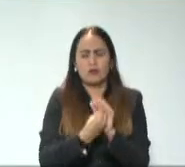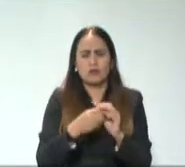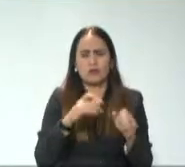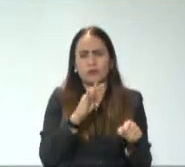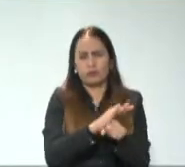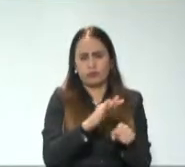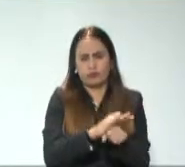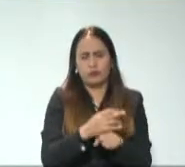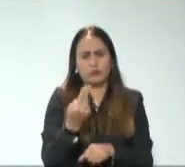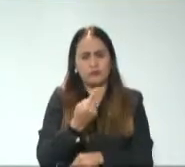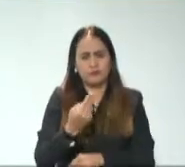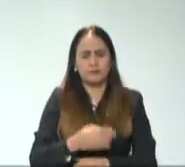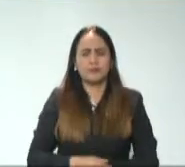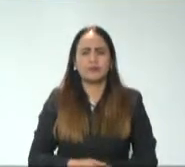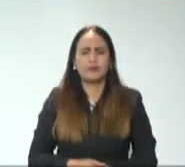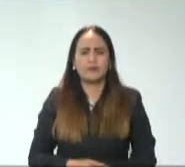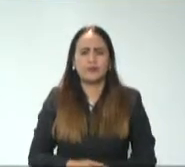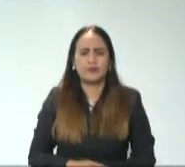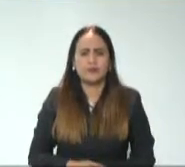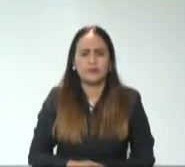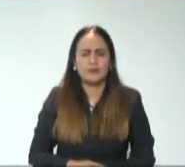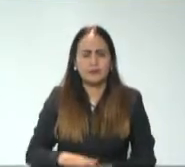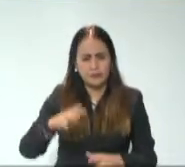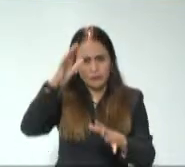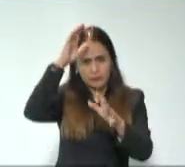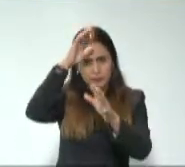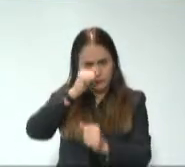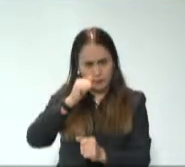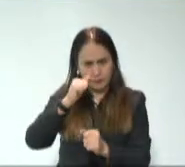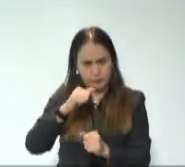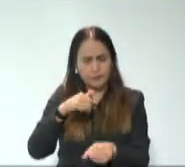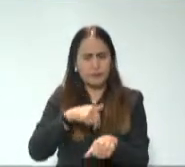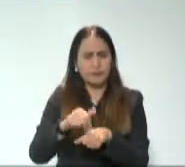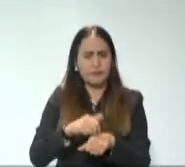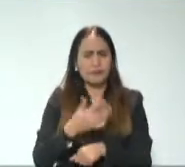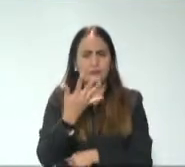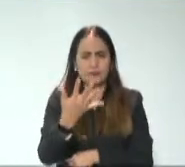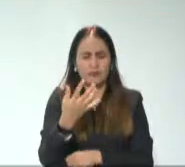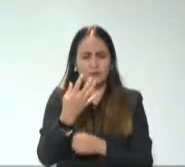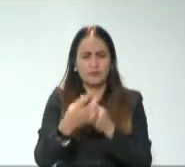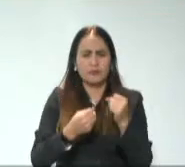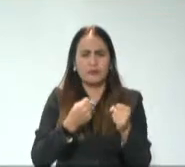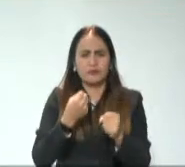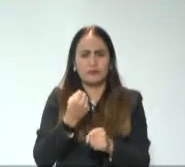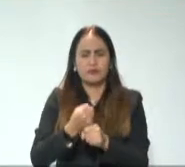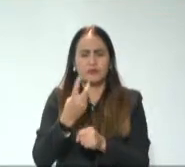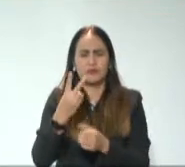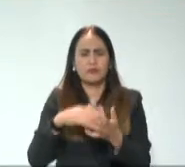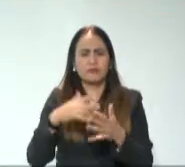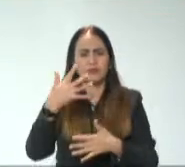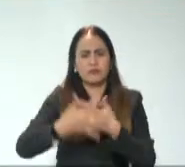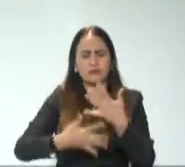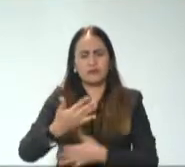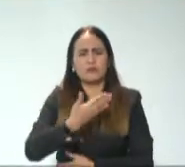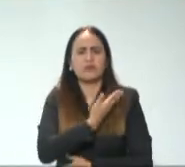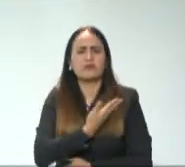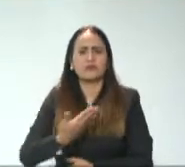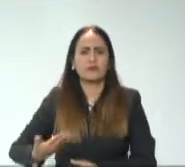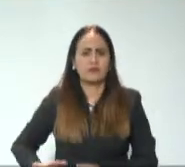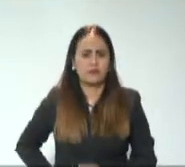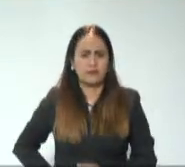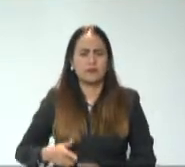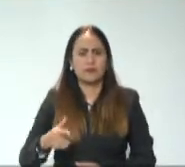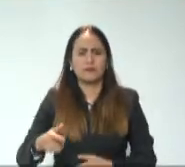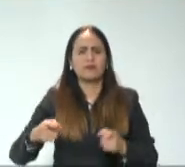personales por su parte el acuerdo general de administración 5 del 2015 emitido por el presidente de la corte